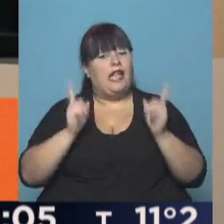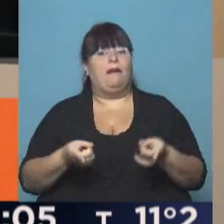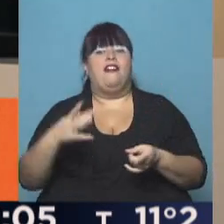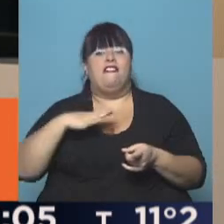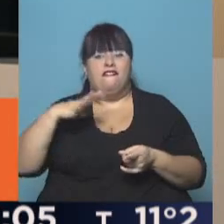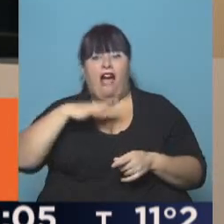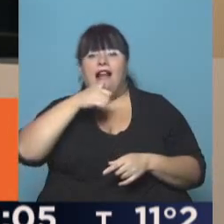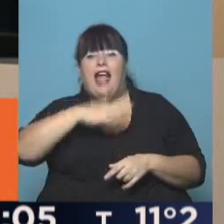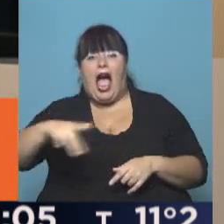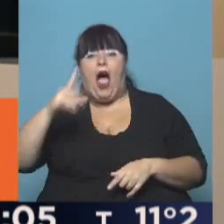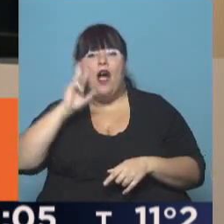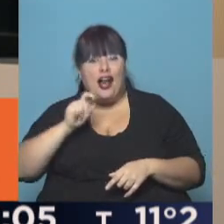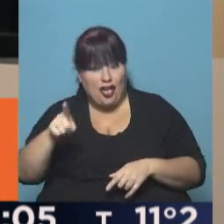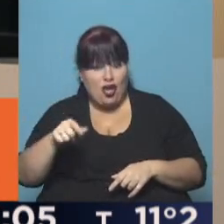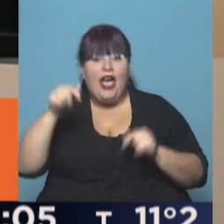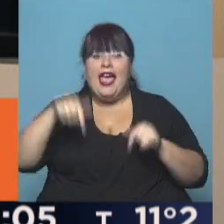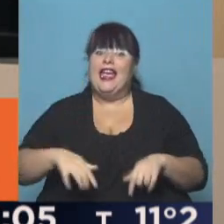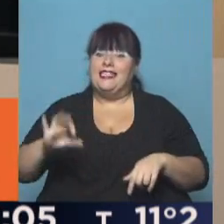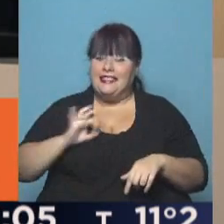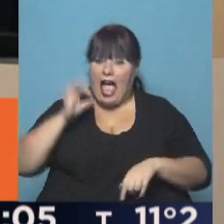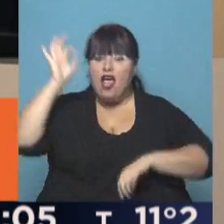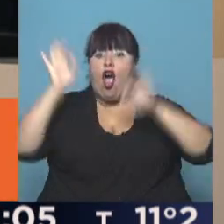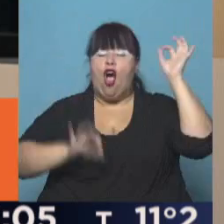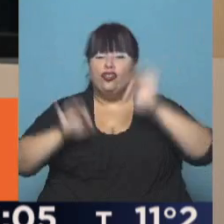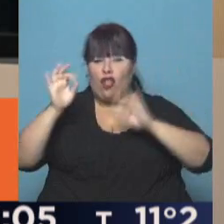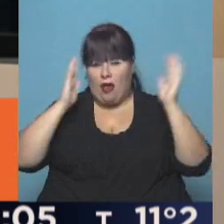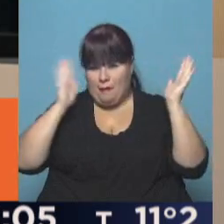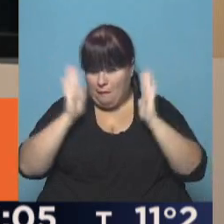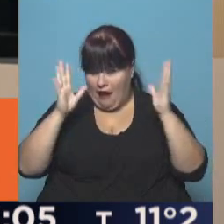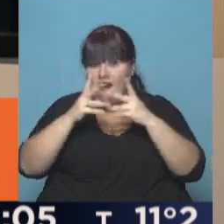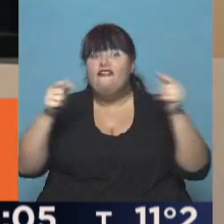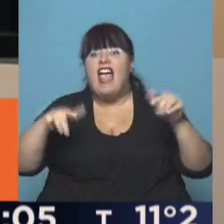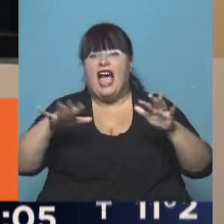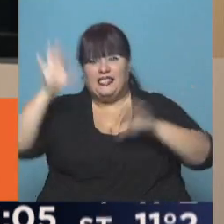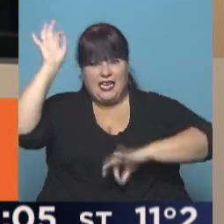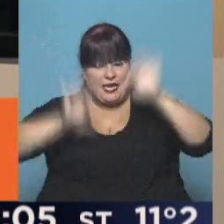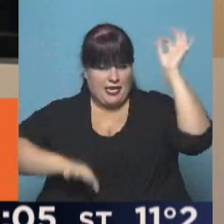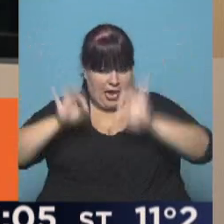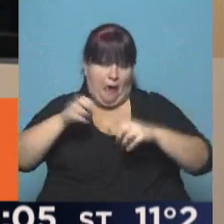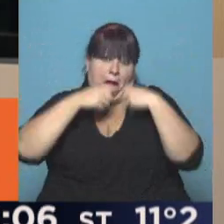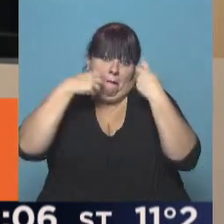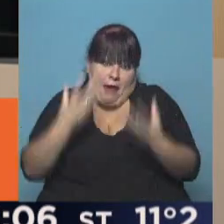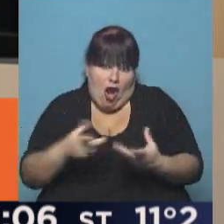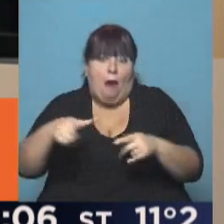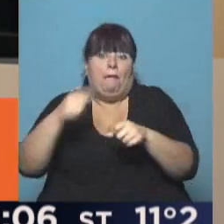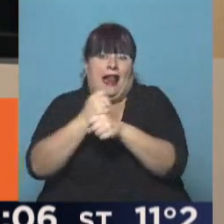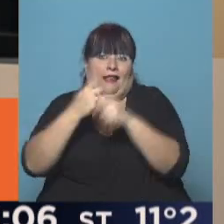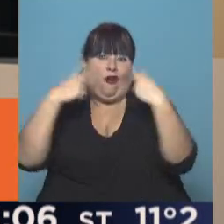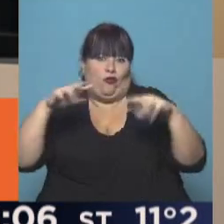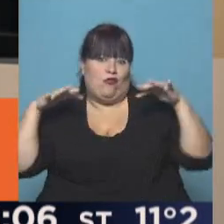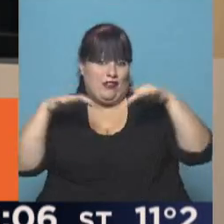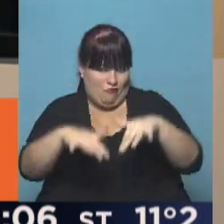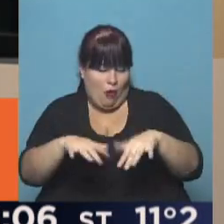faltó agua en los ríos. Este año, el otoño, se despide con esta fuerte nevada que es bienvenida para la actividad del